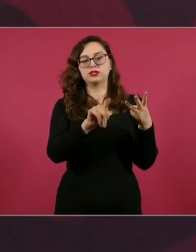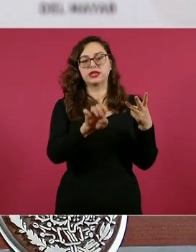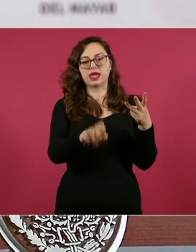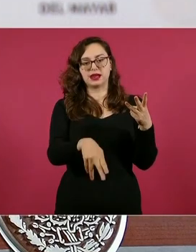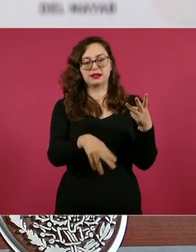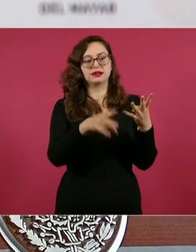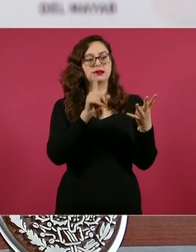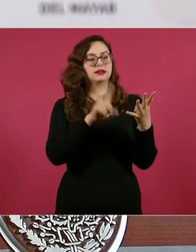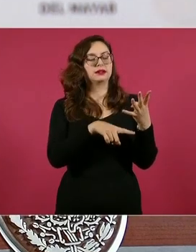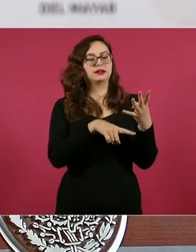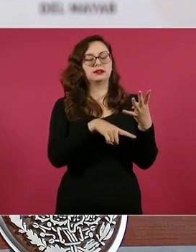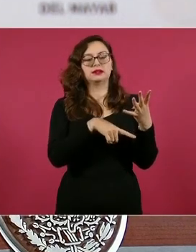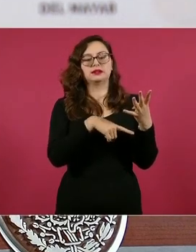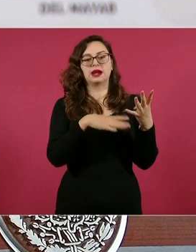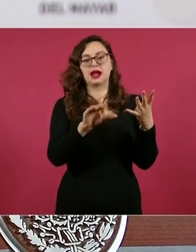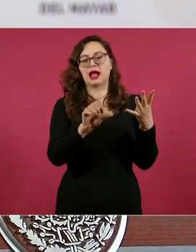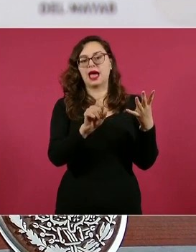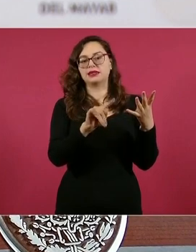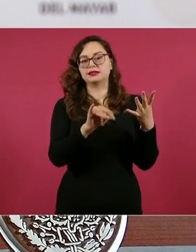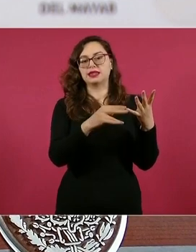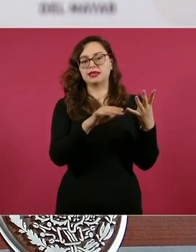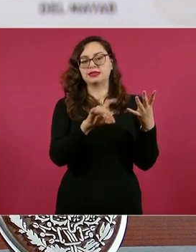crause con